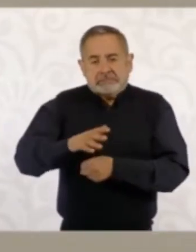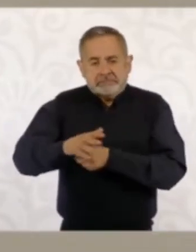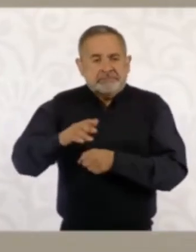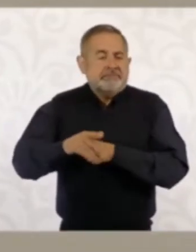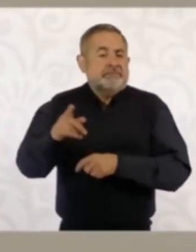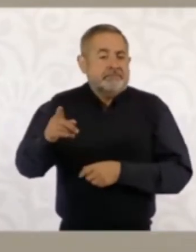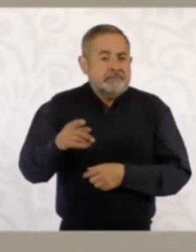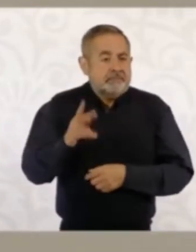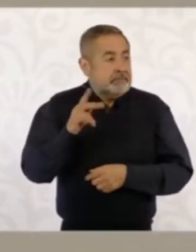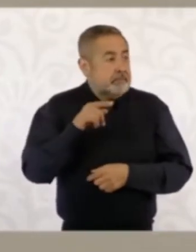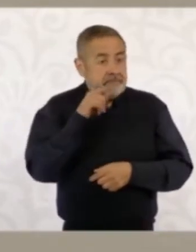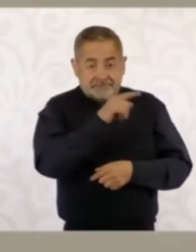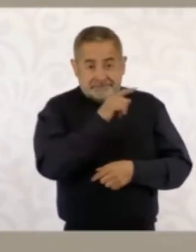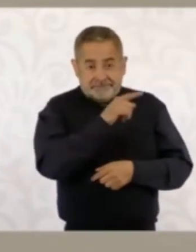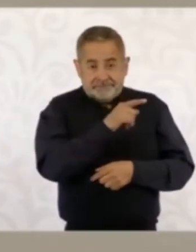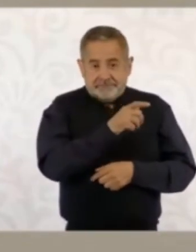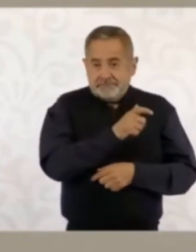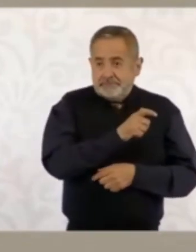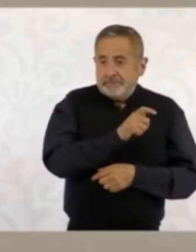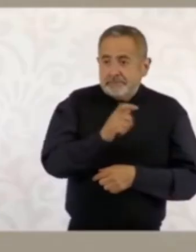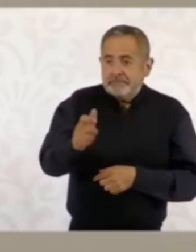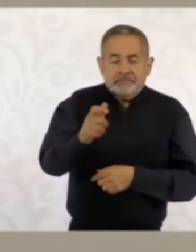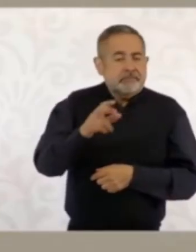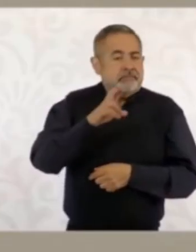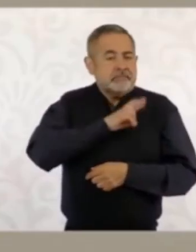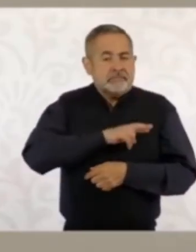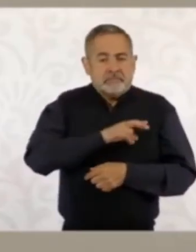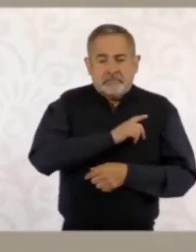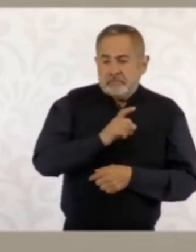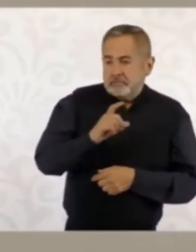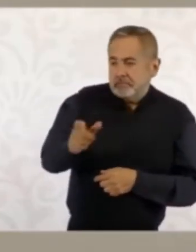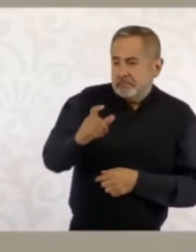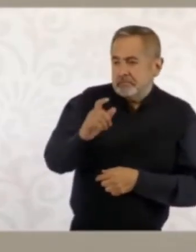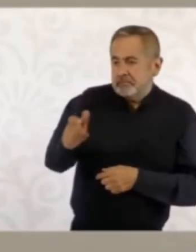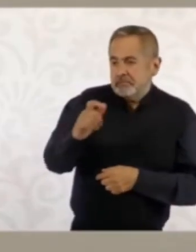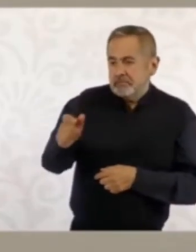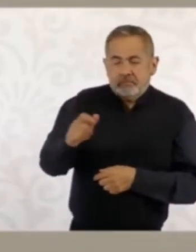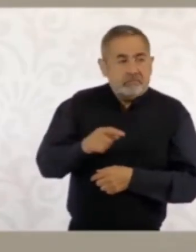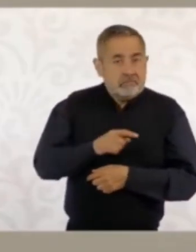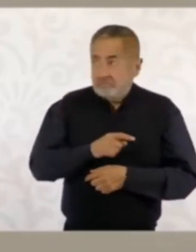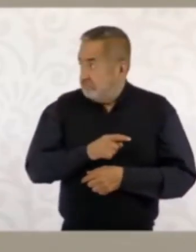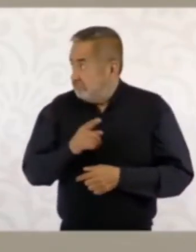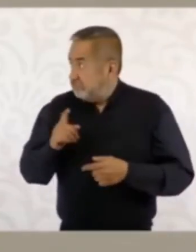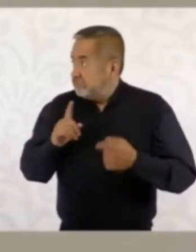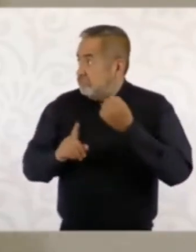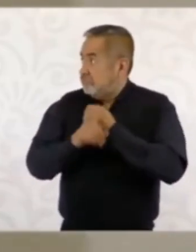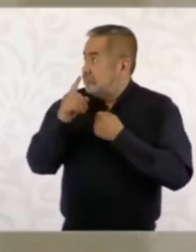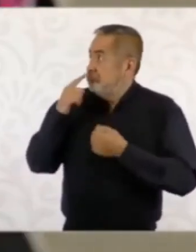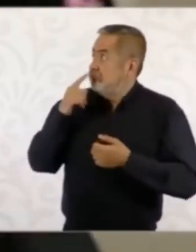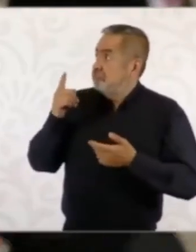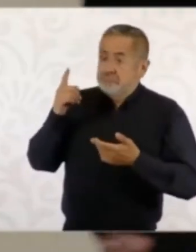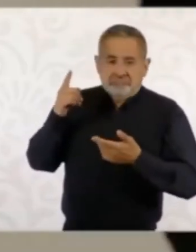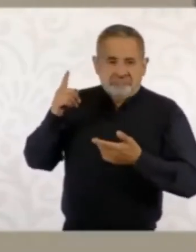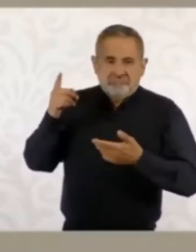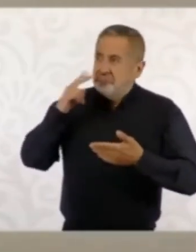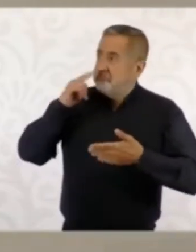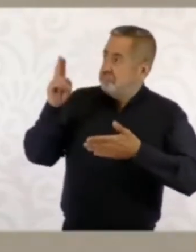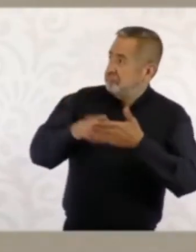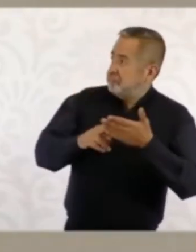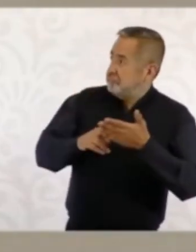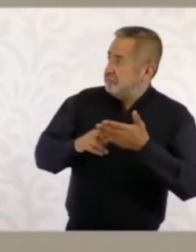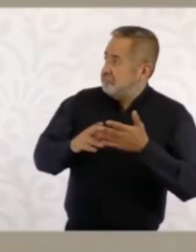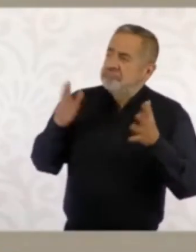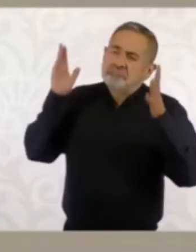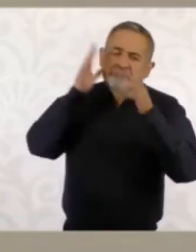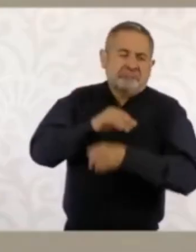como les están pagando una renta esta empresa y que ahora se niega por todo este conflicto legal, hay mucha